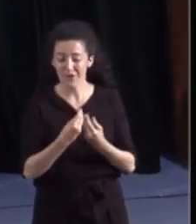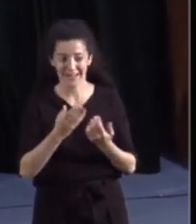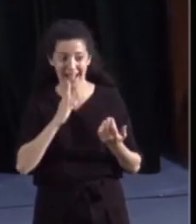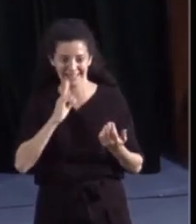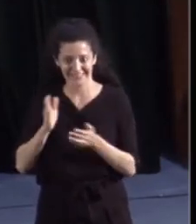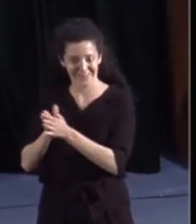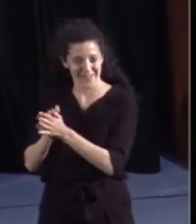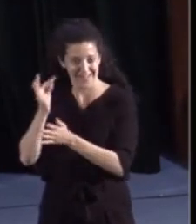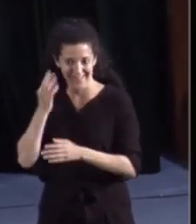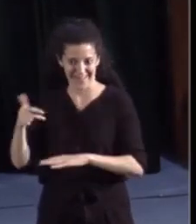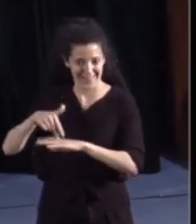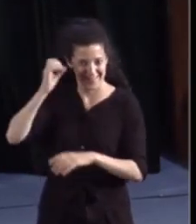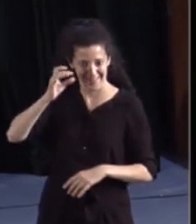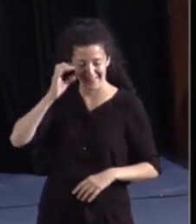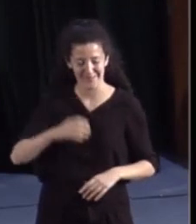instantes.